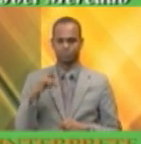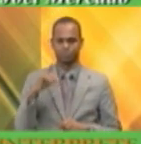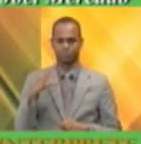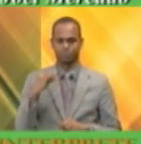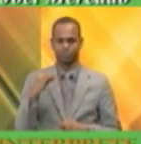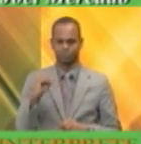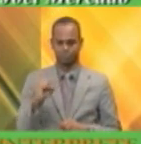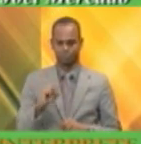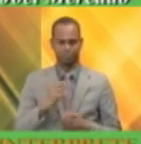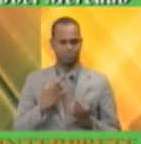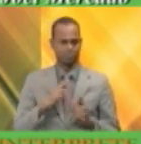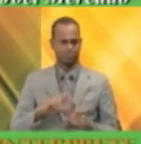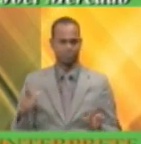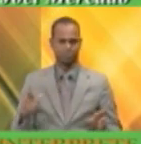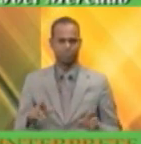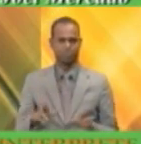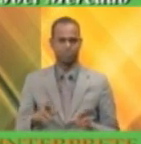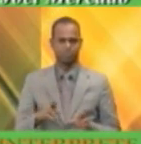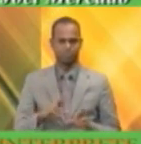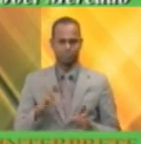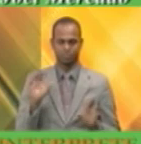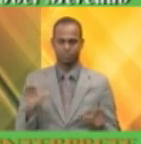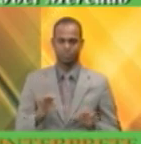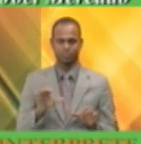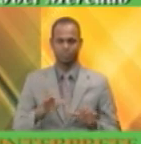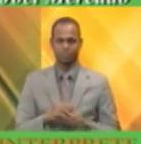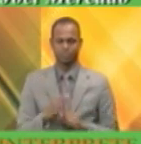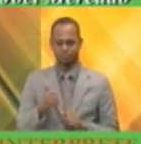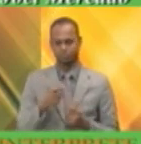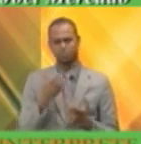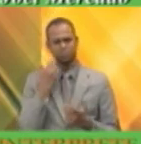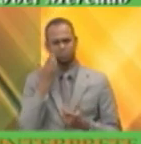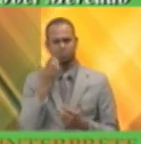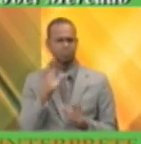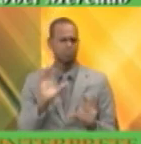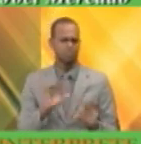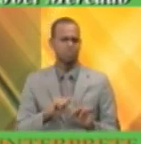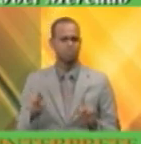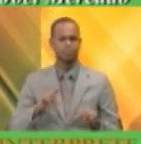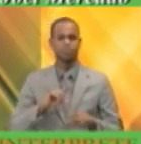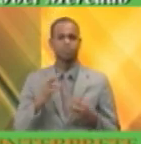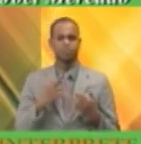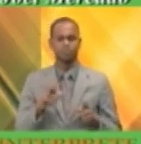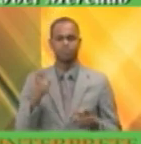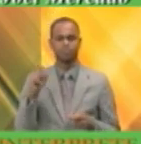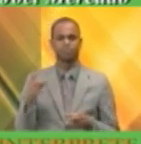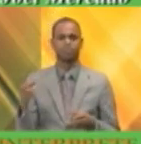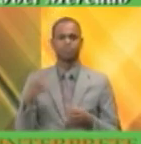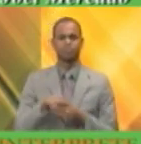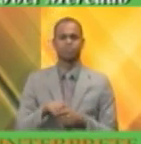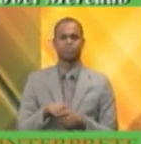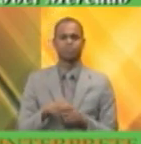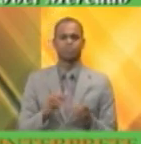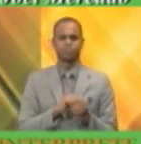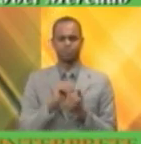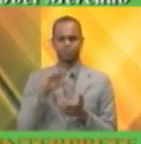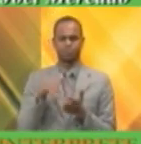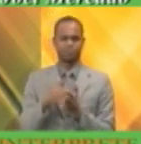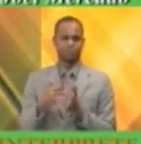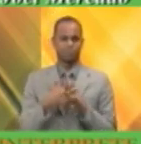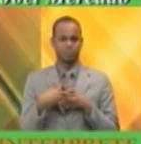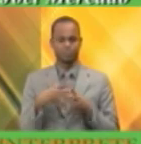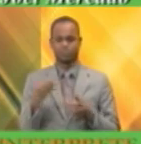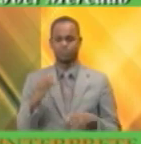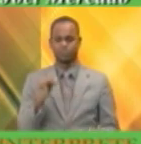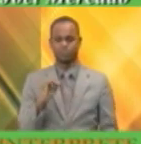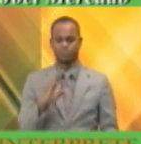está listo. Con la precariedad de todavía nos faltan algunas cosas. Pero tenemos que participar en el torneo centroamericano y del